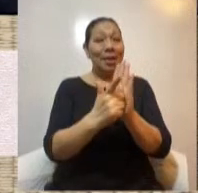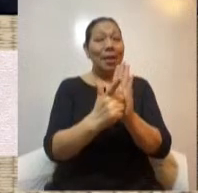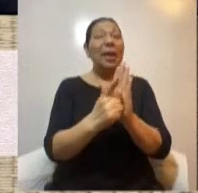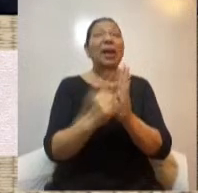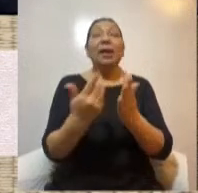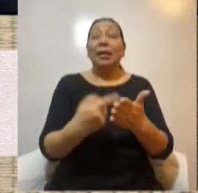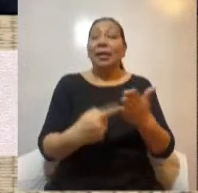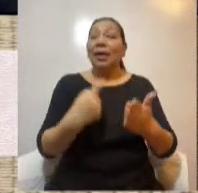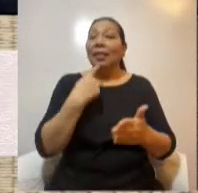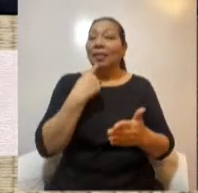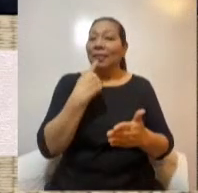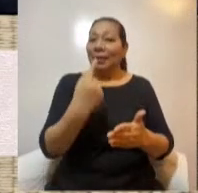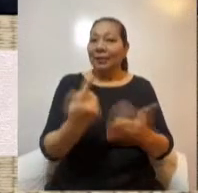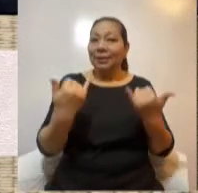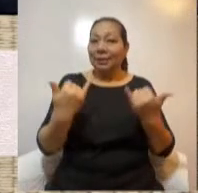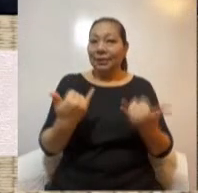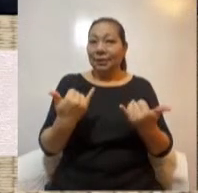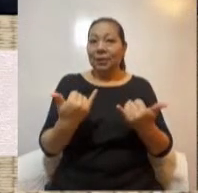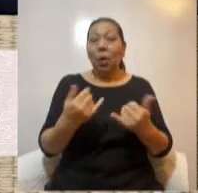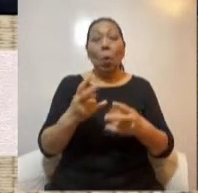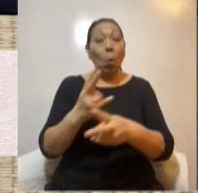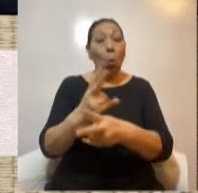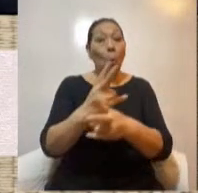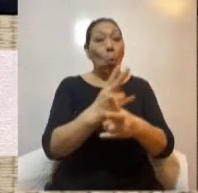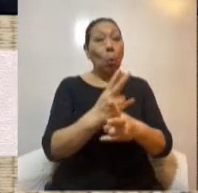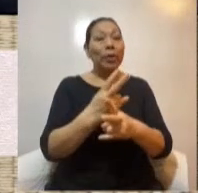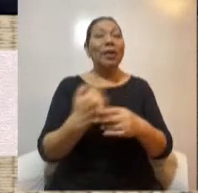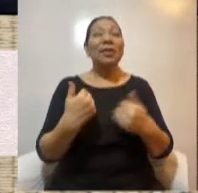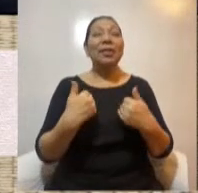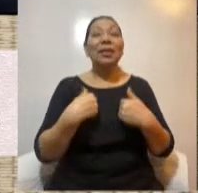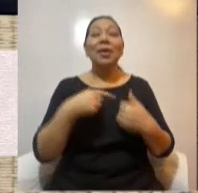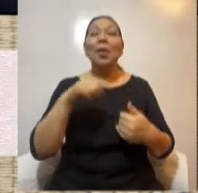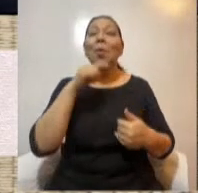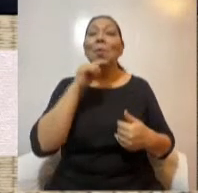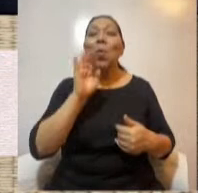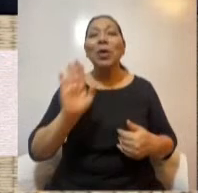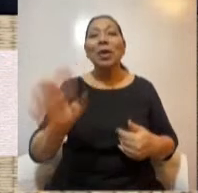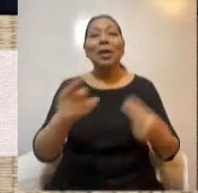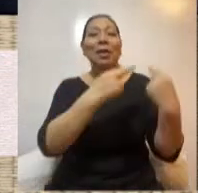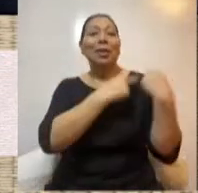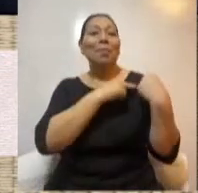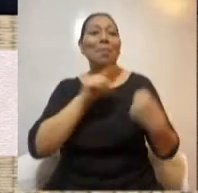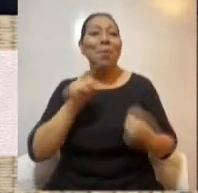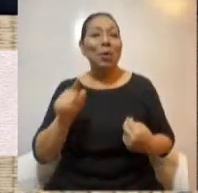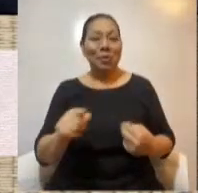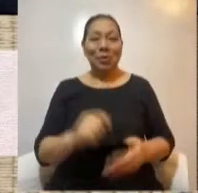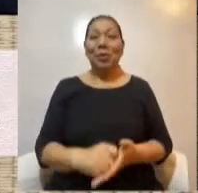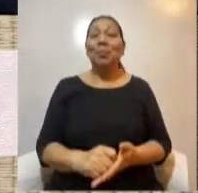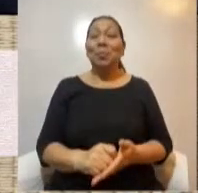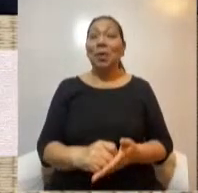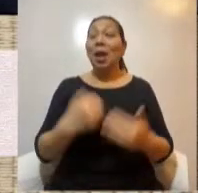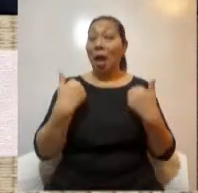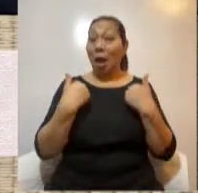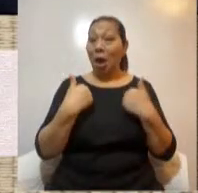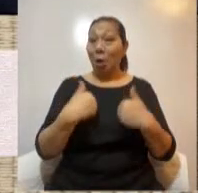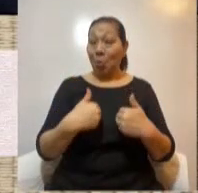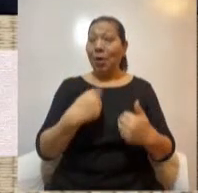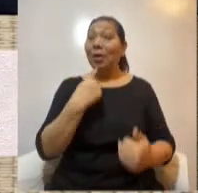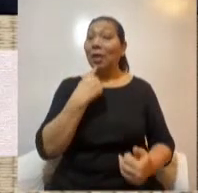ley presuponía que las cuidadoras deben ser las mujeres. Bader